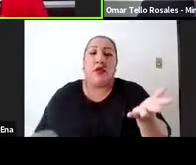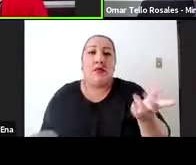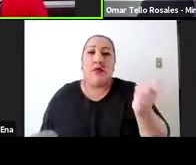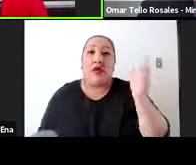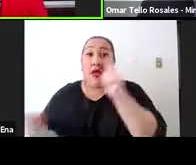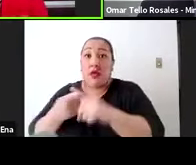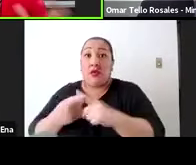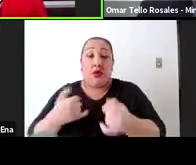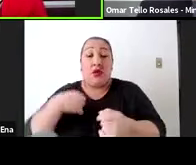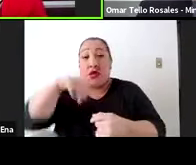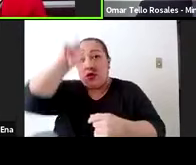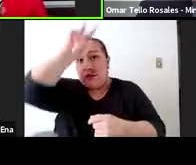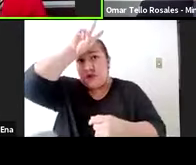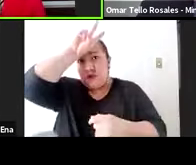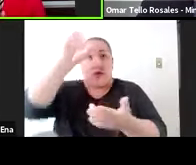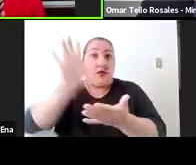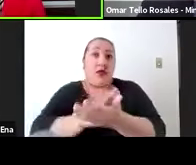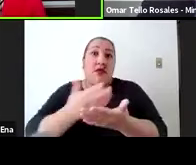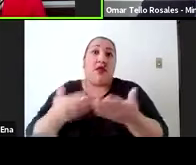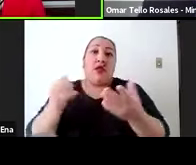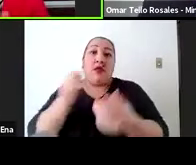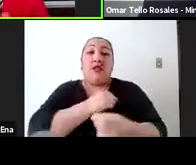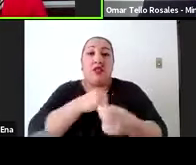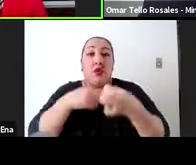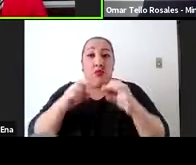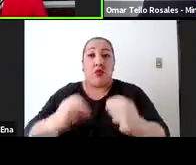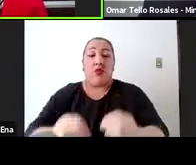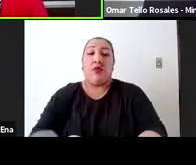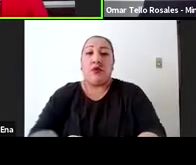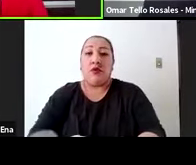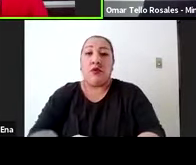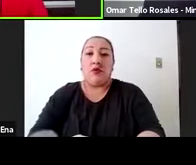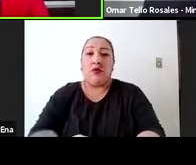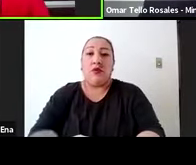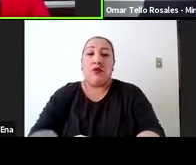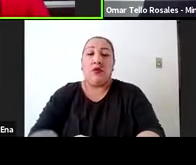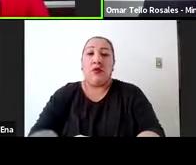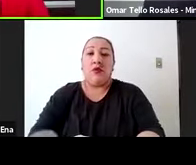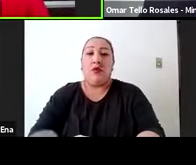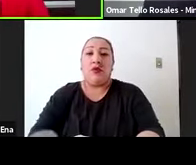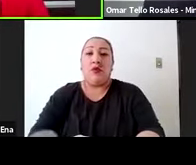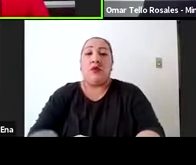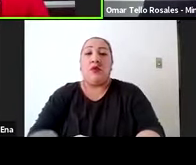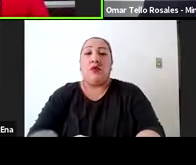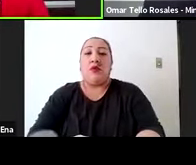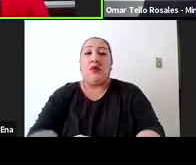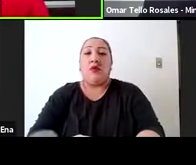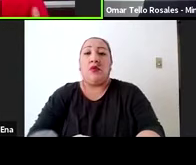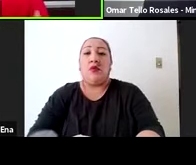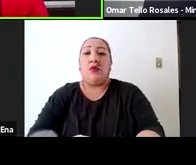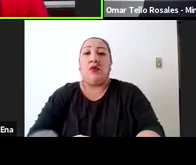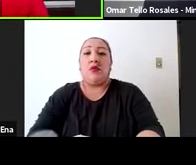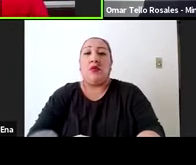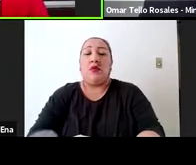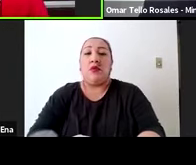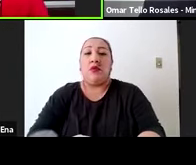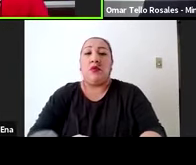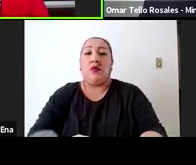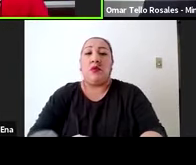nuestro país, debido a que el Ministerio Público maneja una data distinta a la de la Procuraduría, ¿no? E